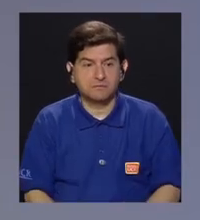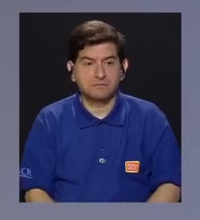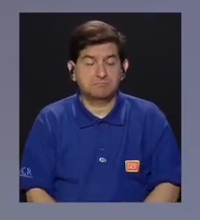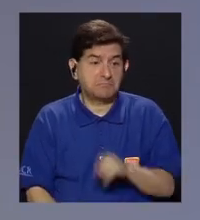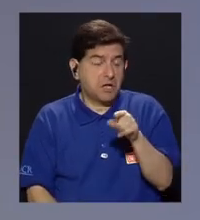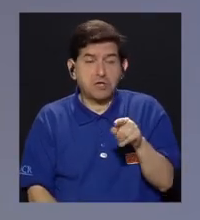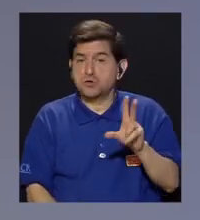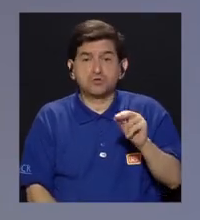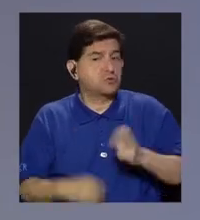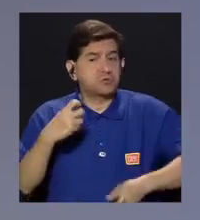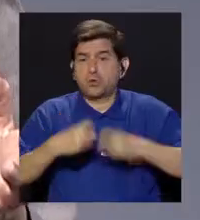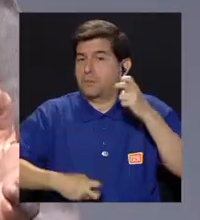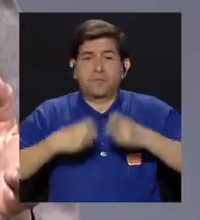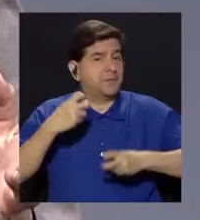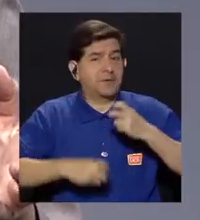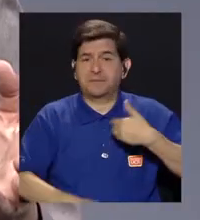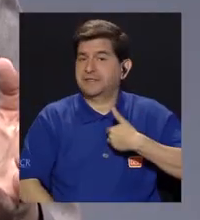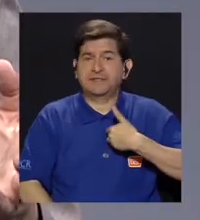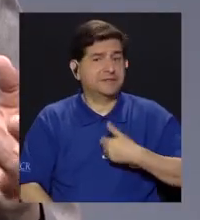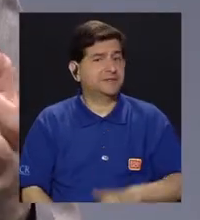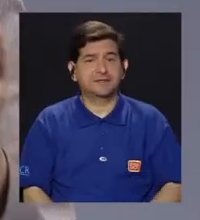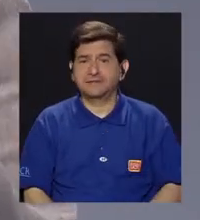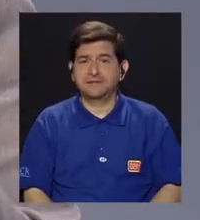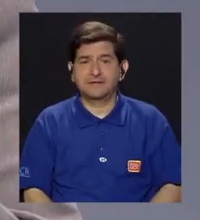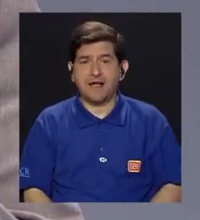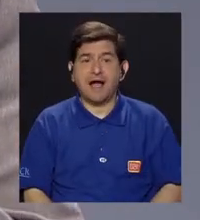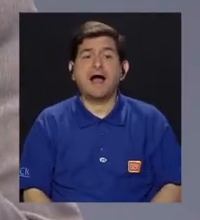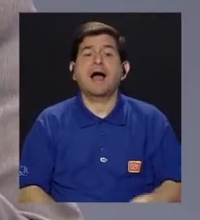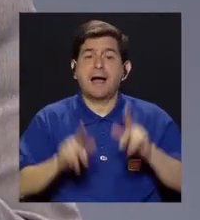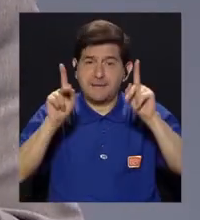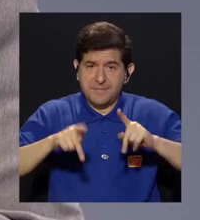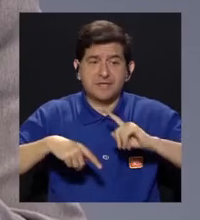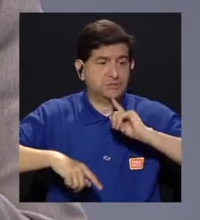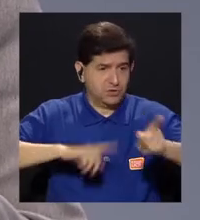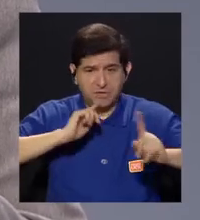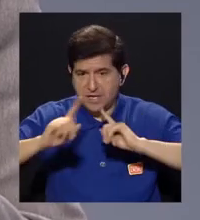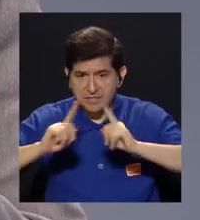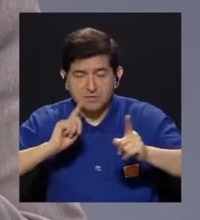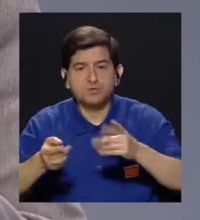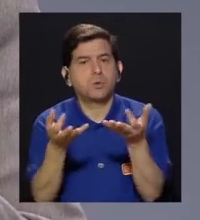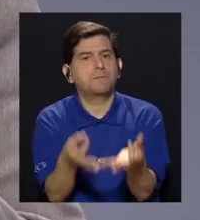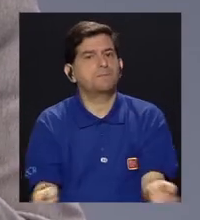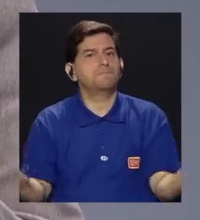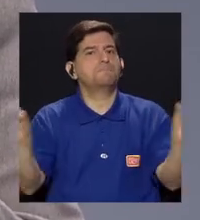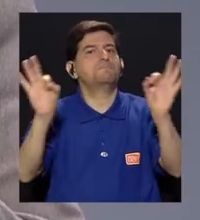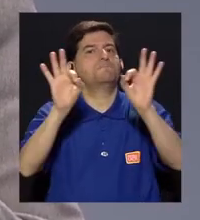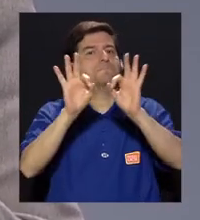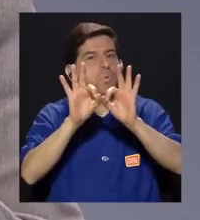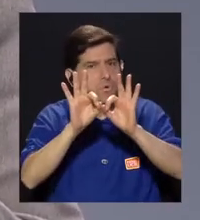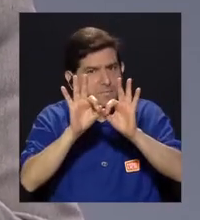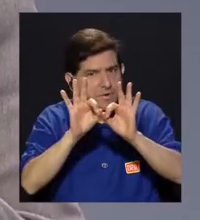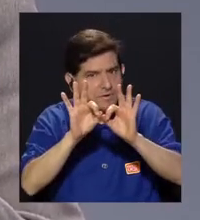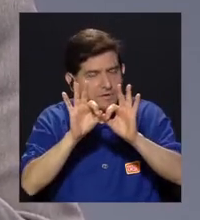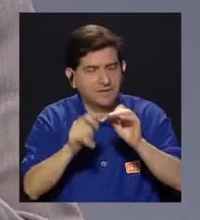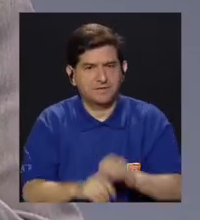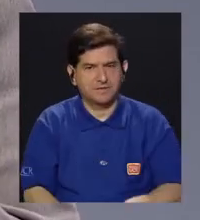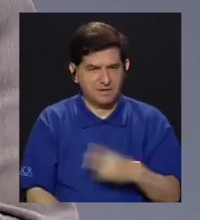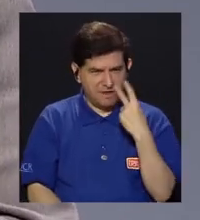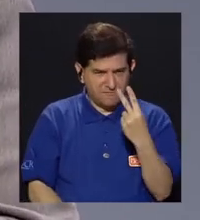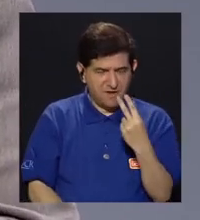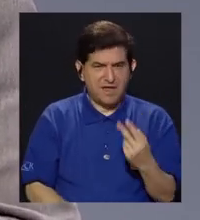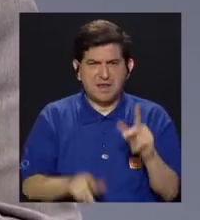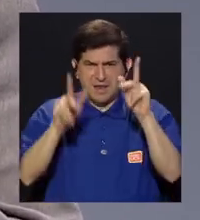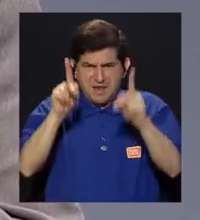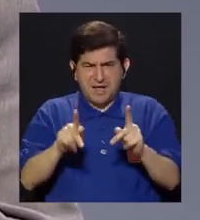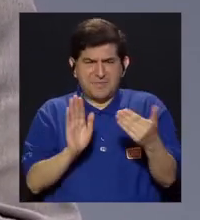que lo consumen no estaría incurriendo en ningún delito quienes lo difunden es importante es